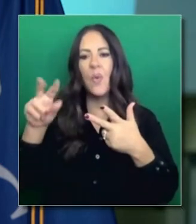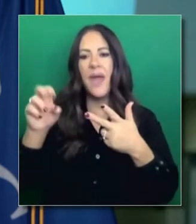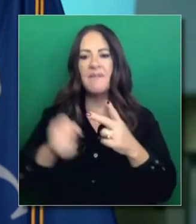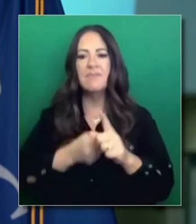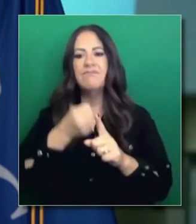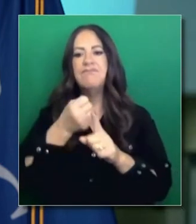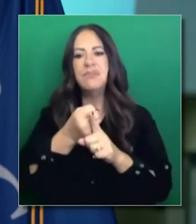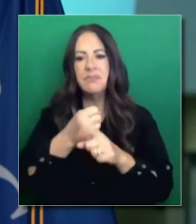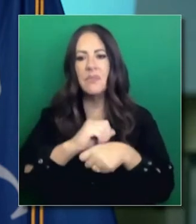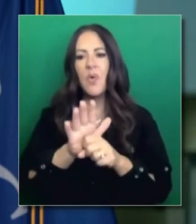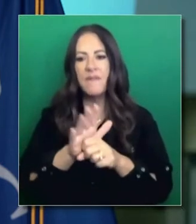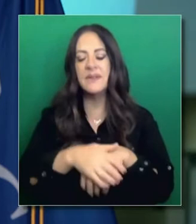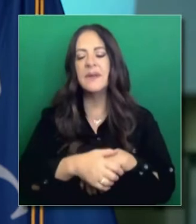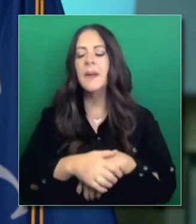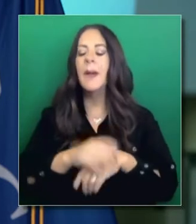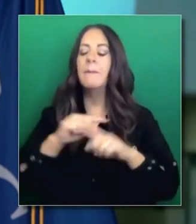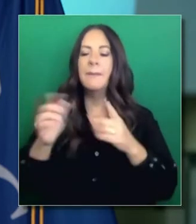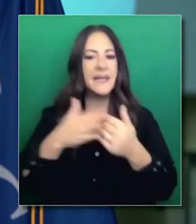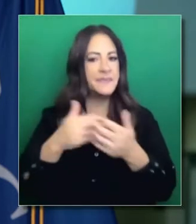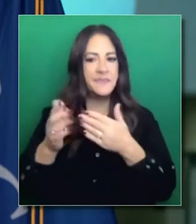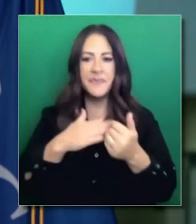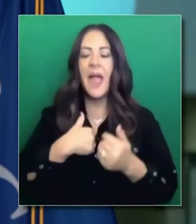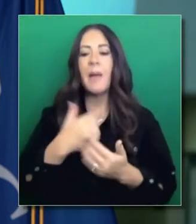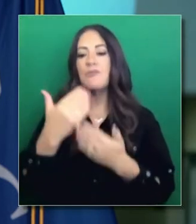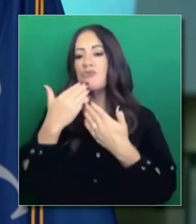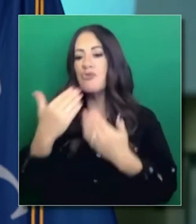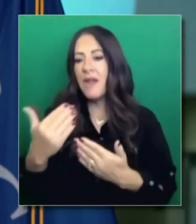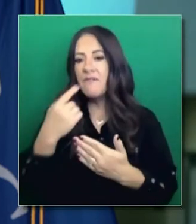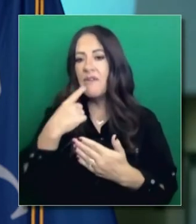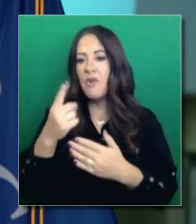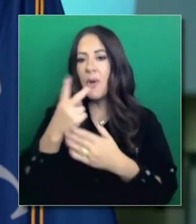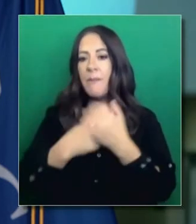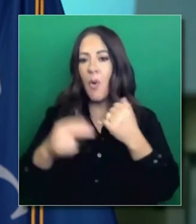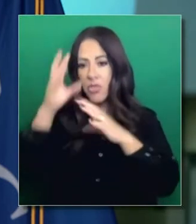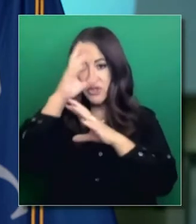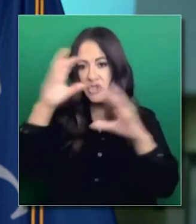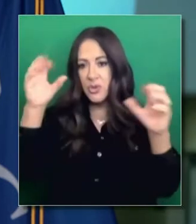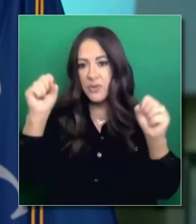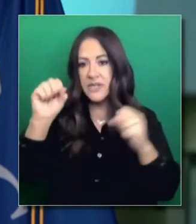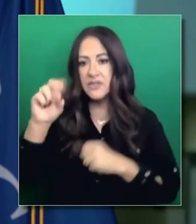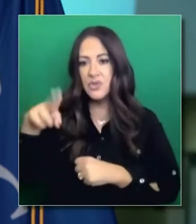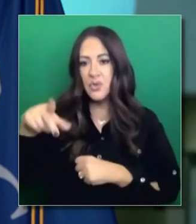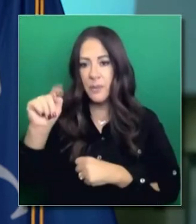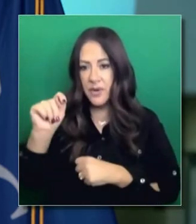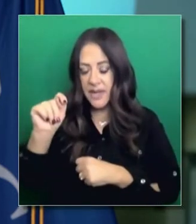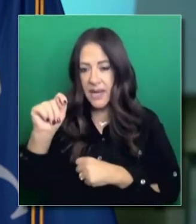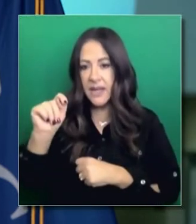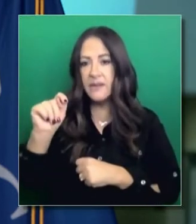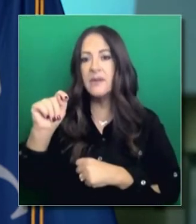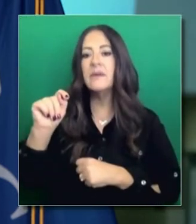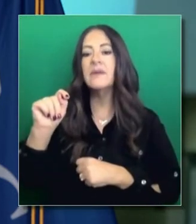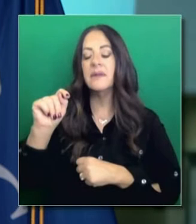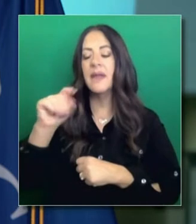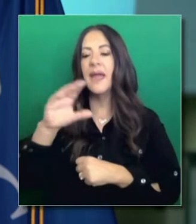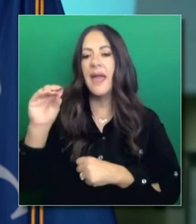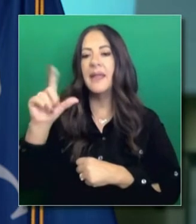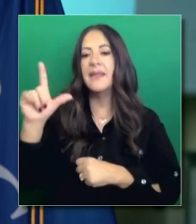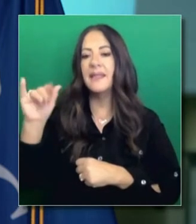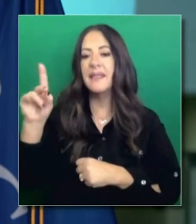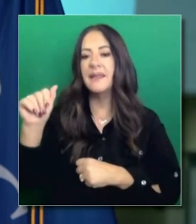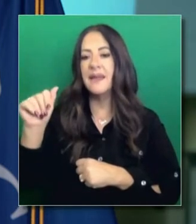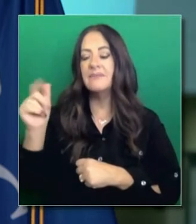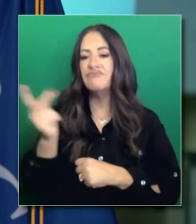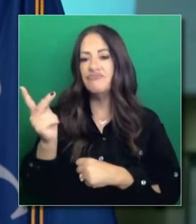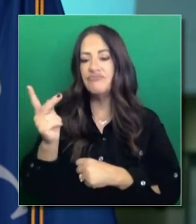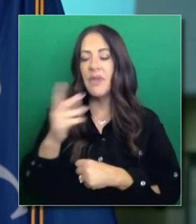seguir adelante. Pero estoy muy agradecido por el liderazgo superintendente Linda Hammett y su equipo. Y mi